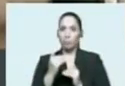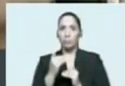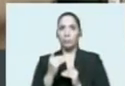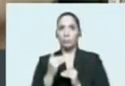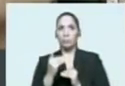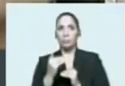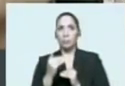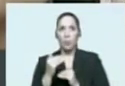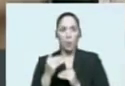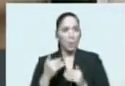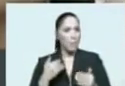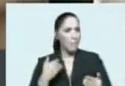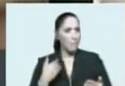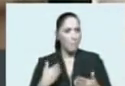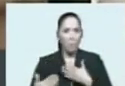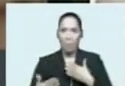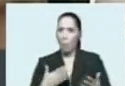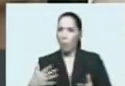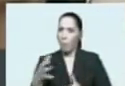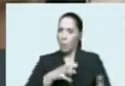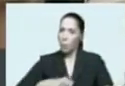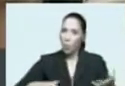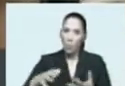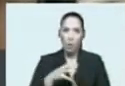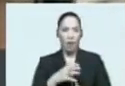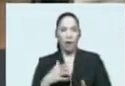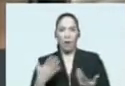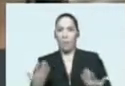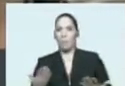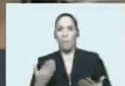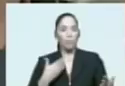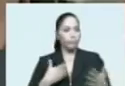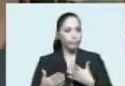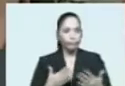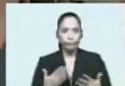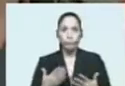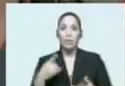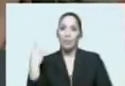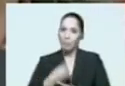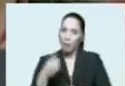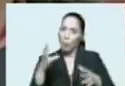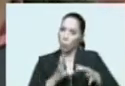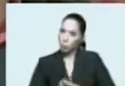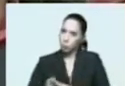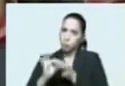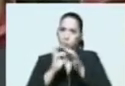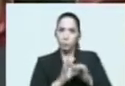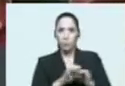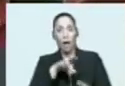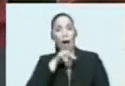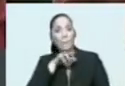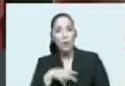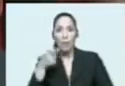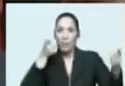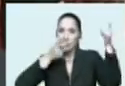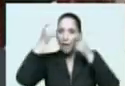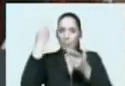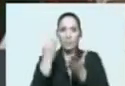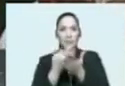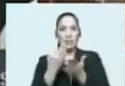allá de las diferencias coyunturales más allá de las apariencias la unidad de la que nos hablaba el comandante supremo que el 8 de diciembre